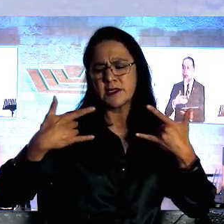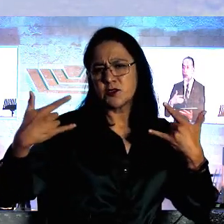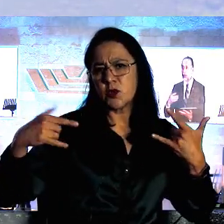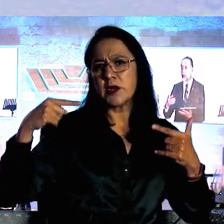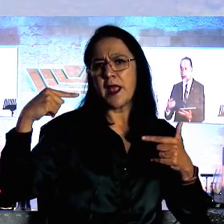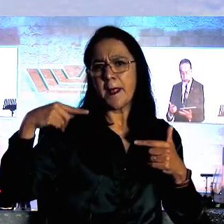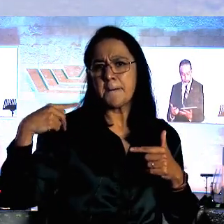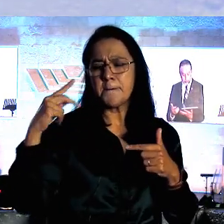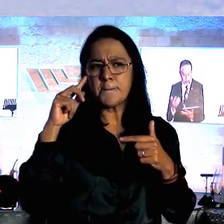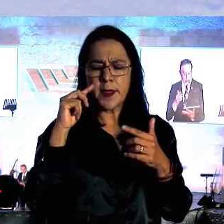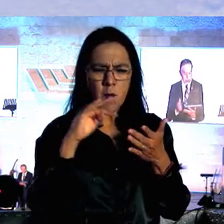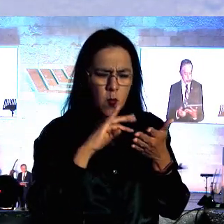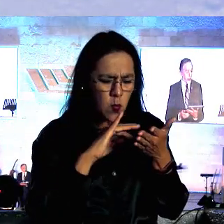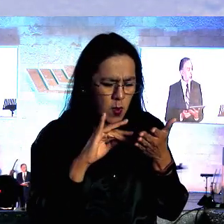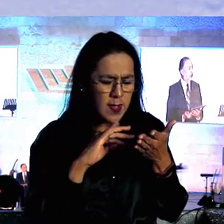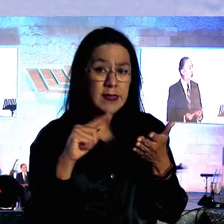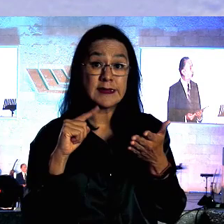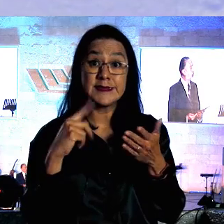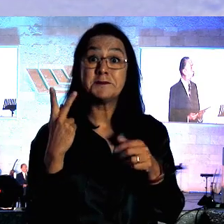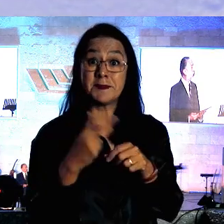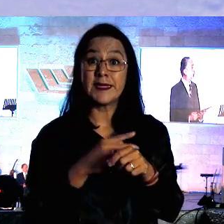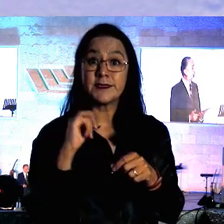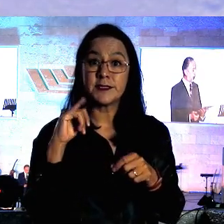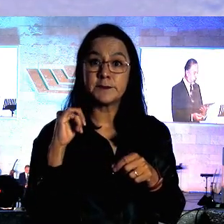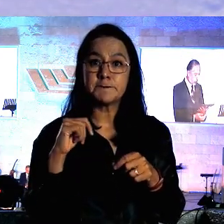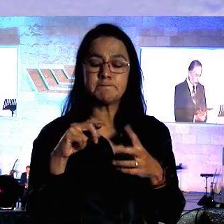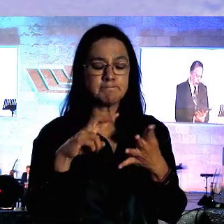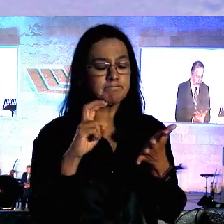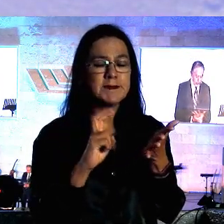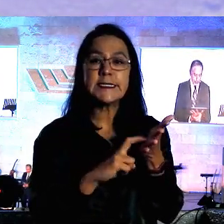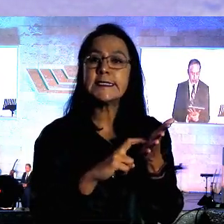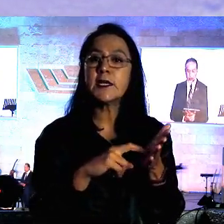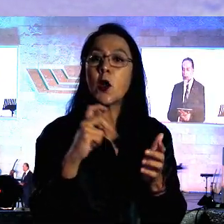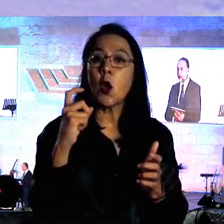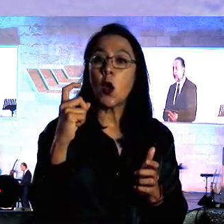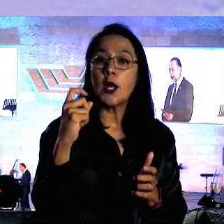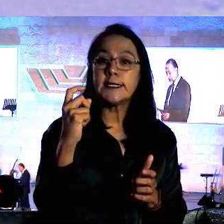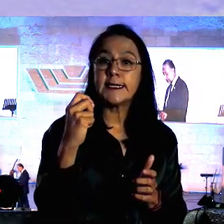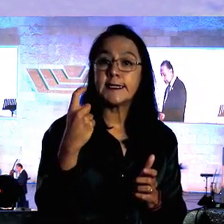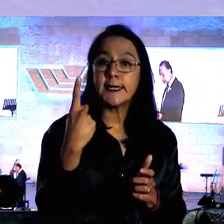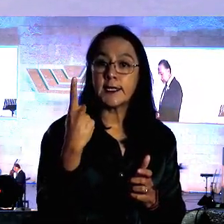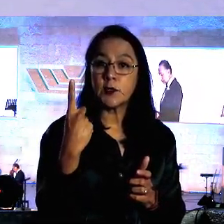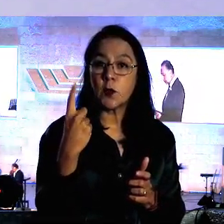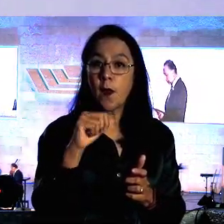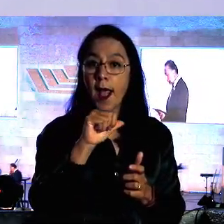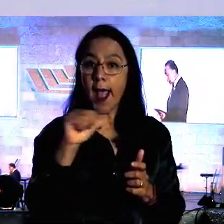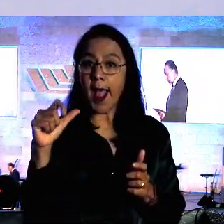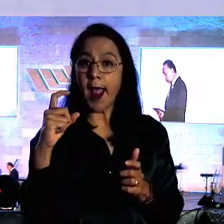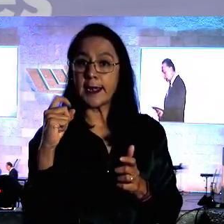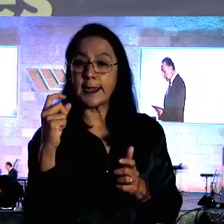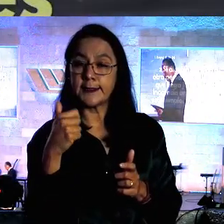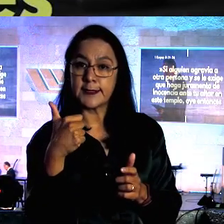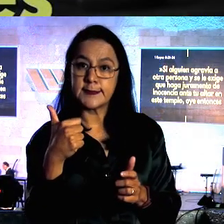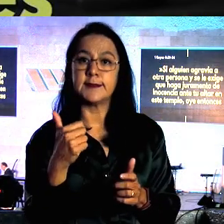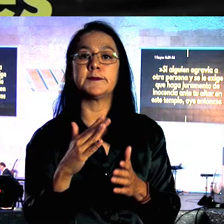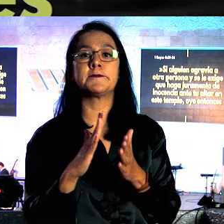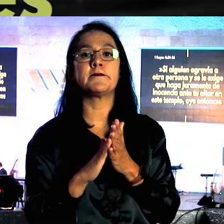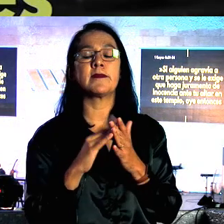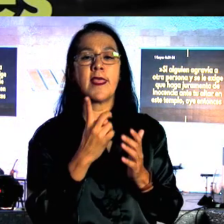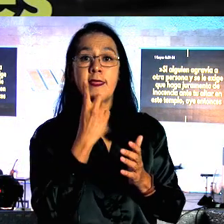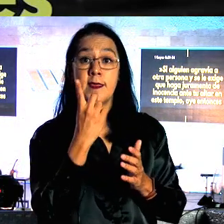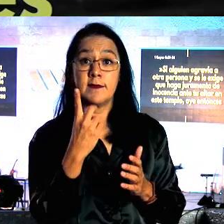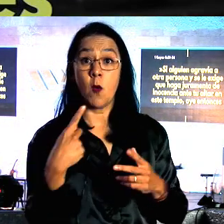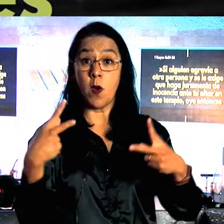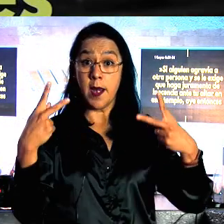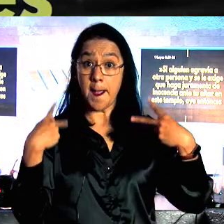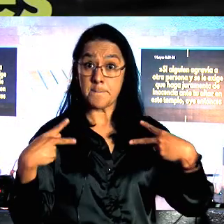llegaron a acontecer así que vamos al versículo 31 al 36 y dice si alguien agravia